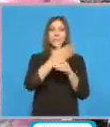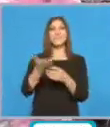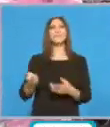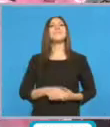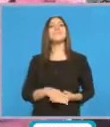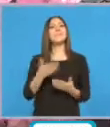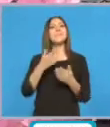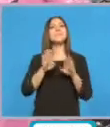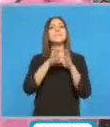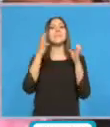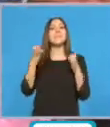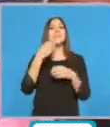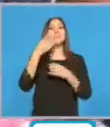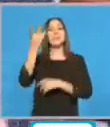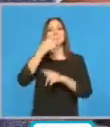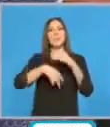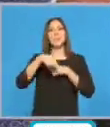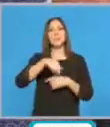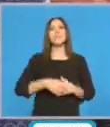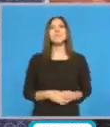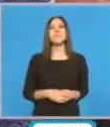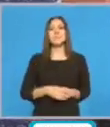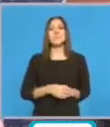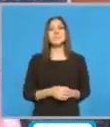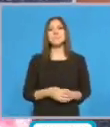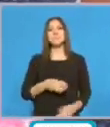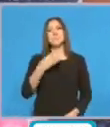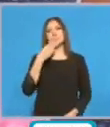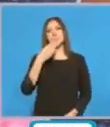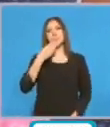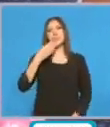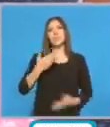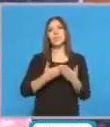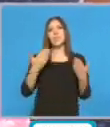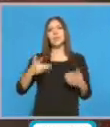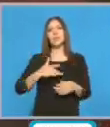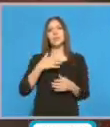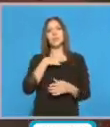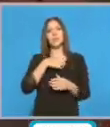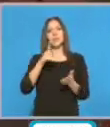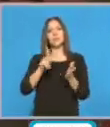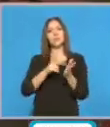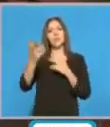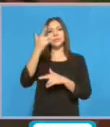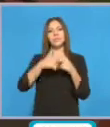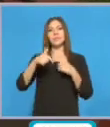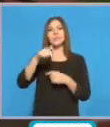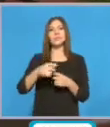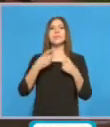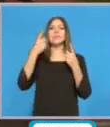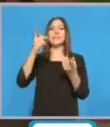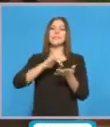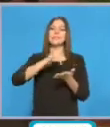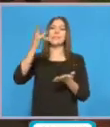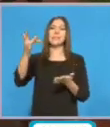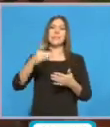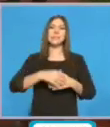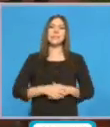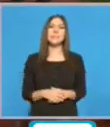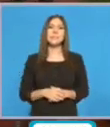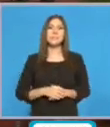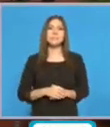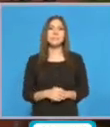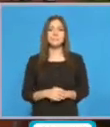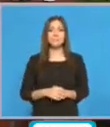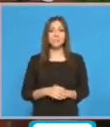Germán? Bienvenido. Muy bien, desde gracias a Nueva Dios Cuenta. aquí. Pues estando nuevamente aquí con ustedes, les agradecemos mucho. Feliz